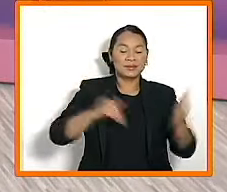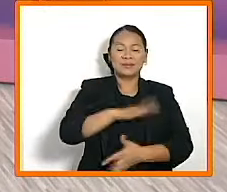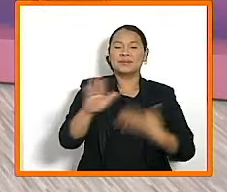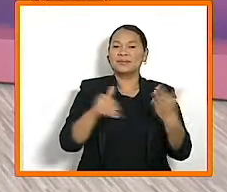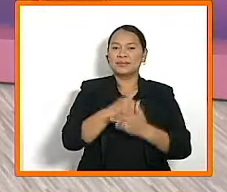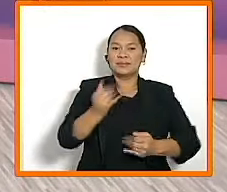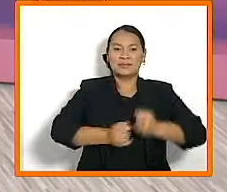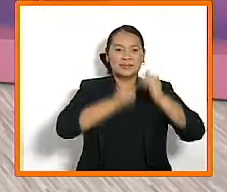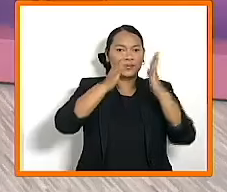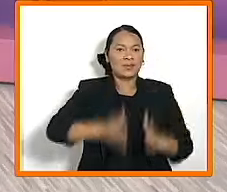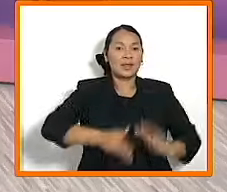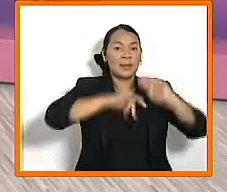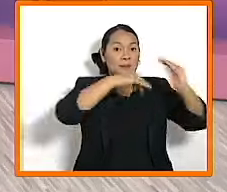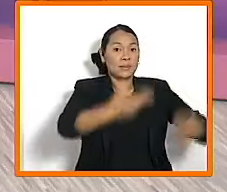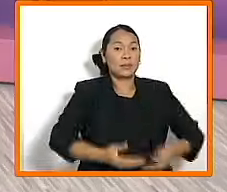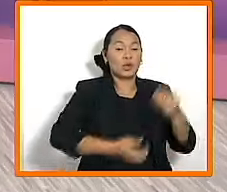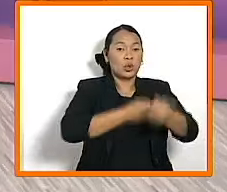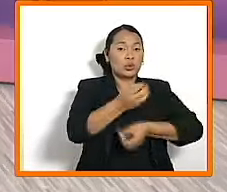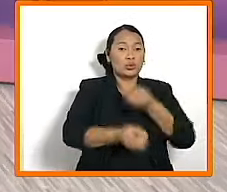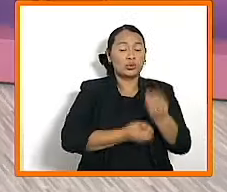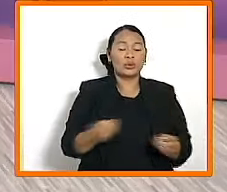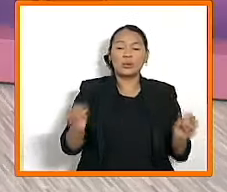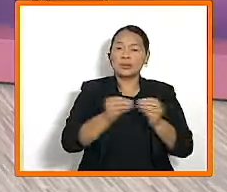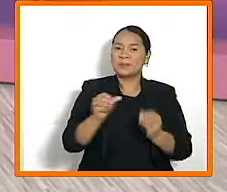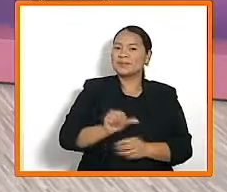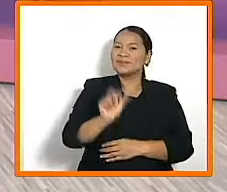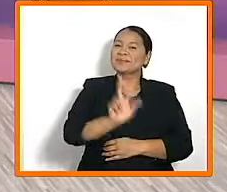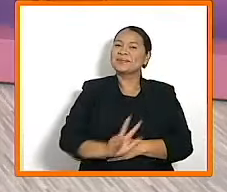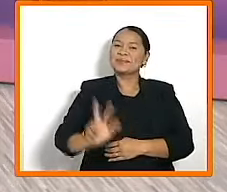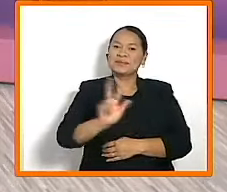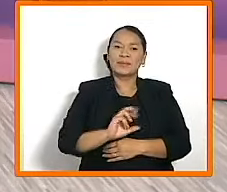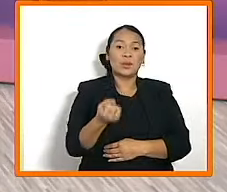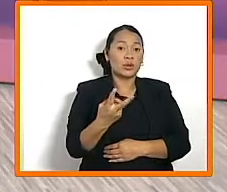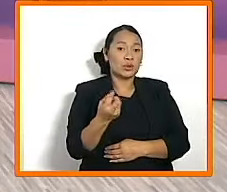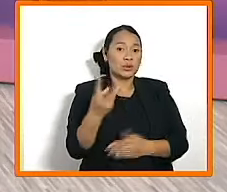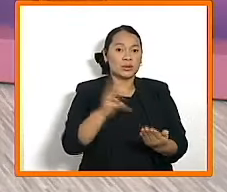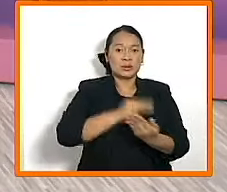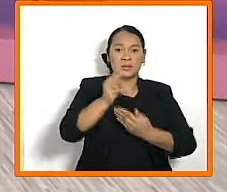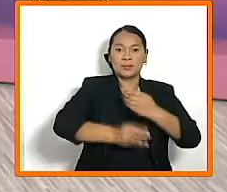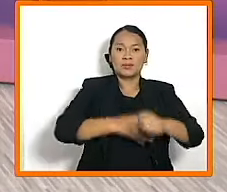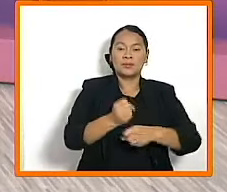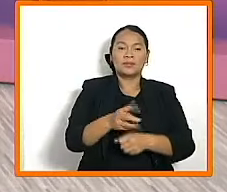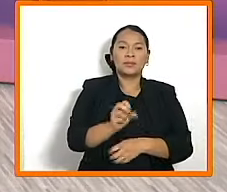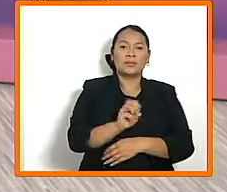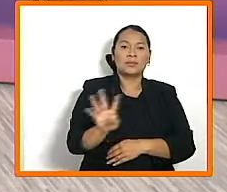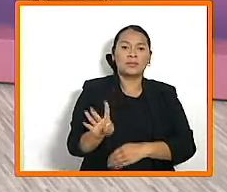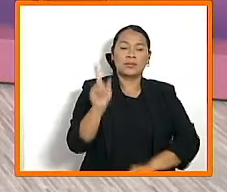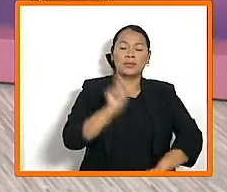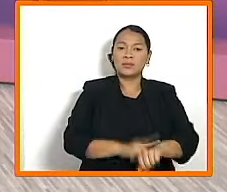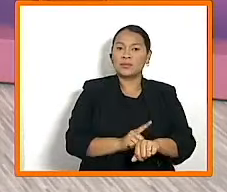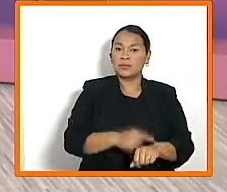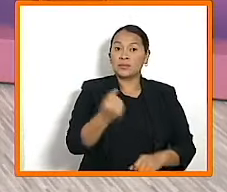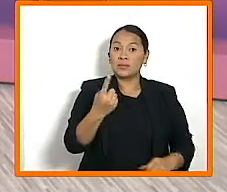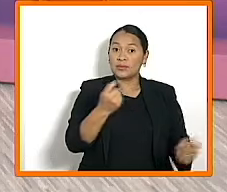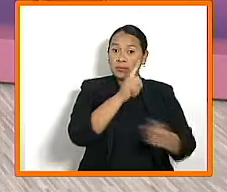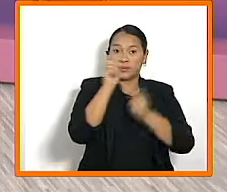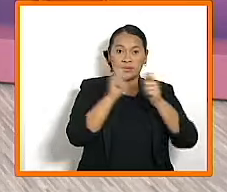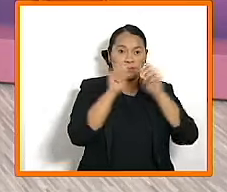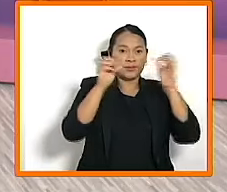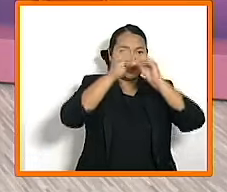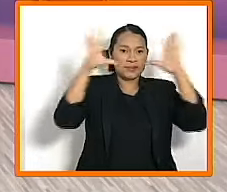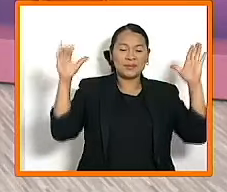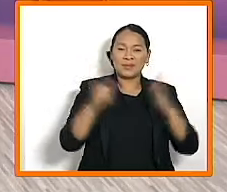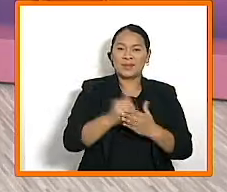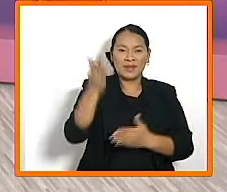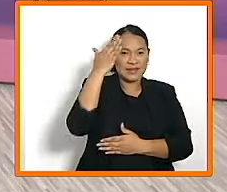fieles jugadores y bienvenidos a un sorteo más hoy martes 12 de marzo del año 2024 rel marca las 11 en punto de la mañana Te saluda